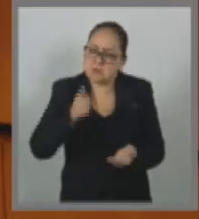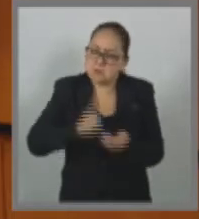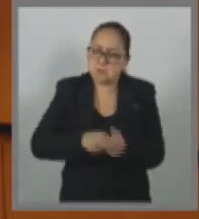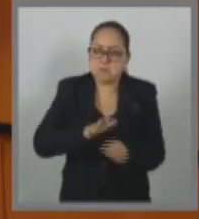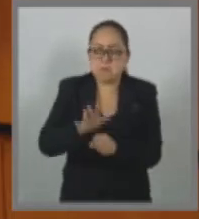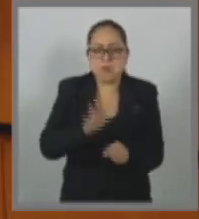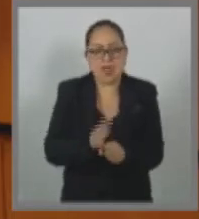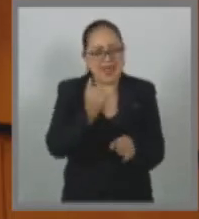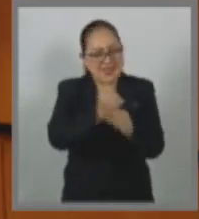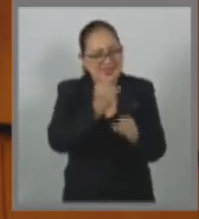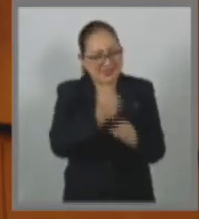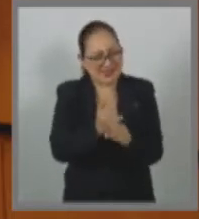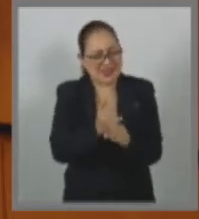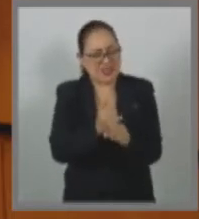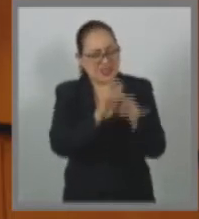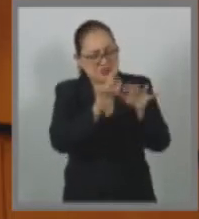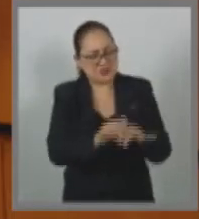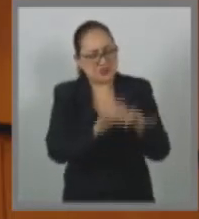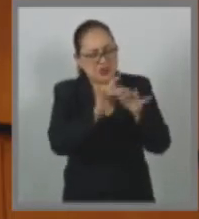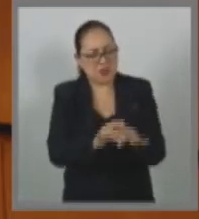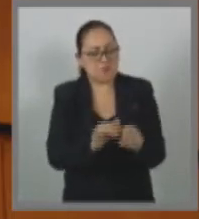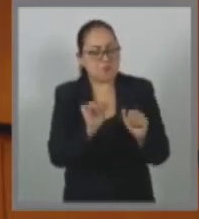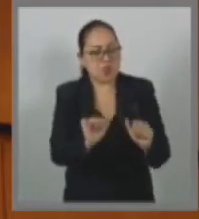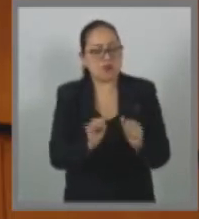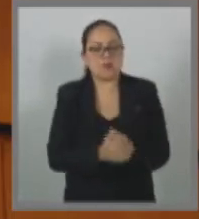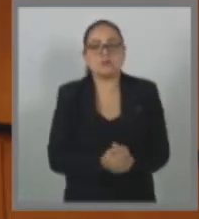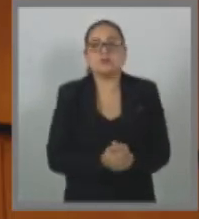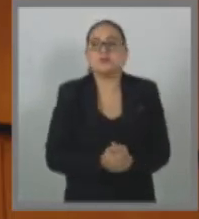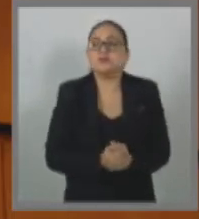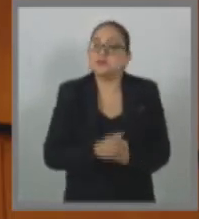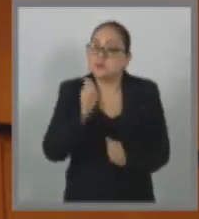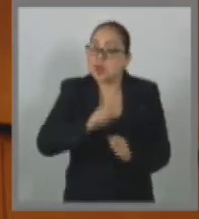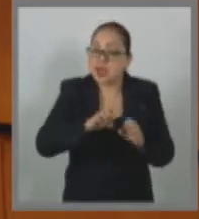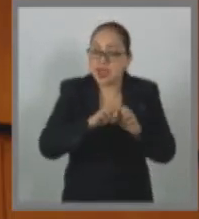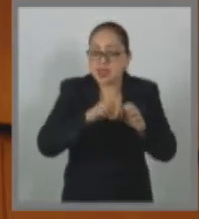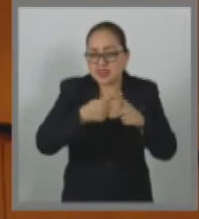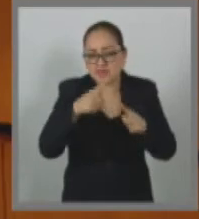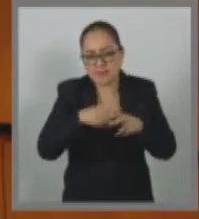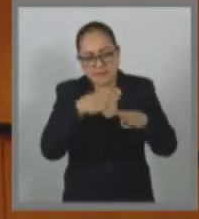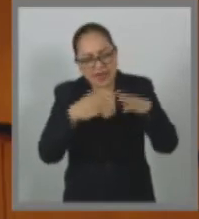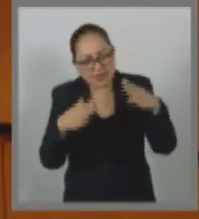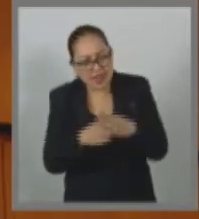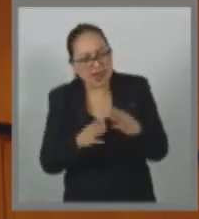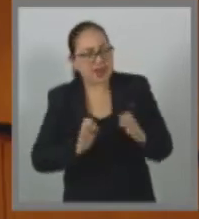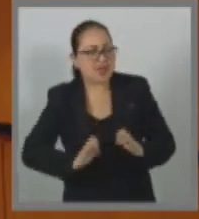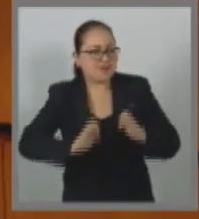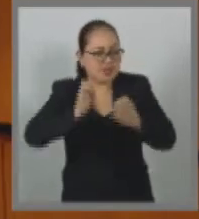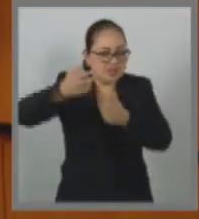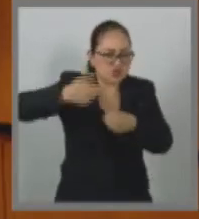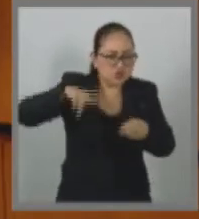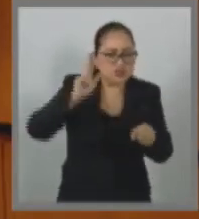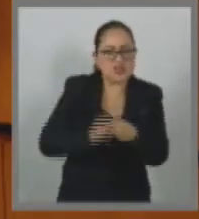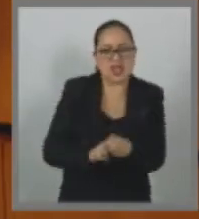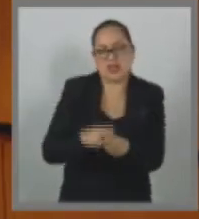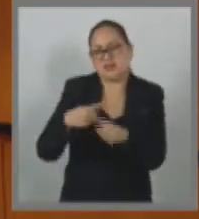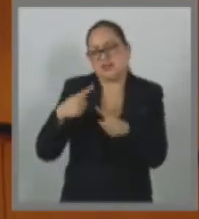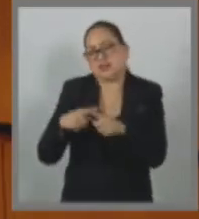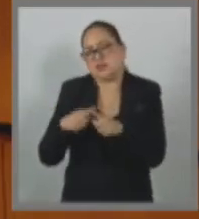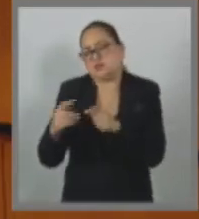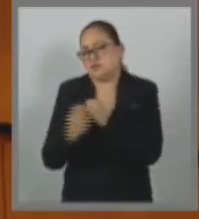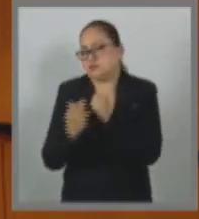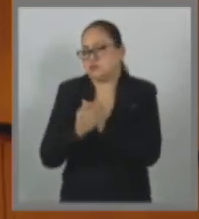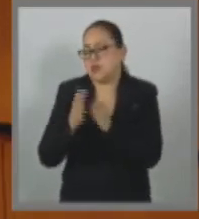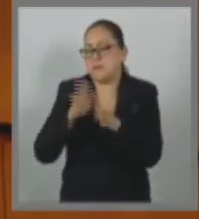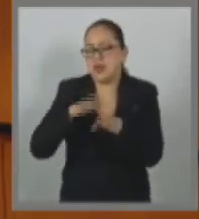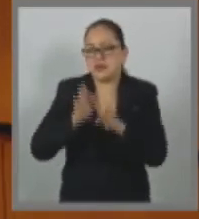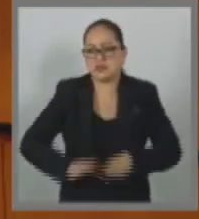infraestructura, todo el equipamiento y toda la tecnología del IMSS cobran sentido, porque contamos con el activo más valioso